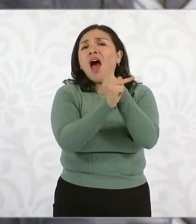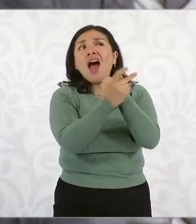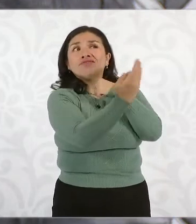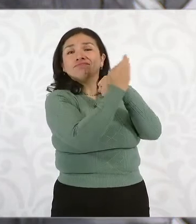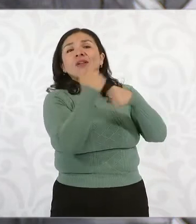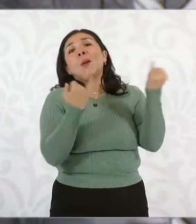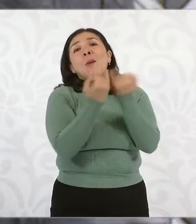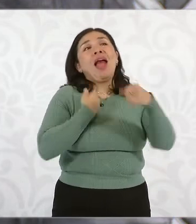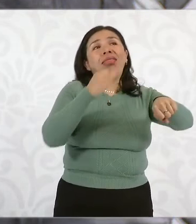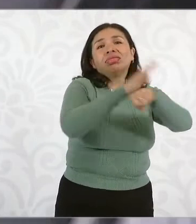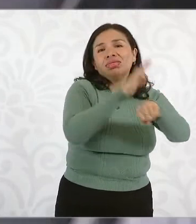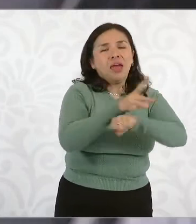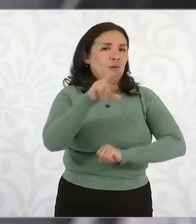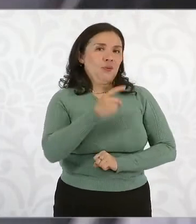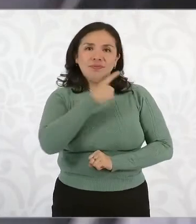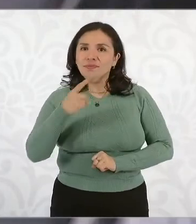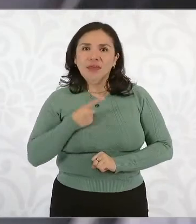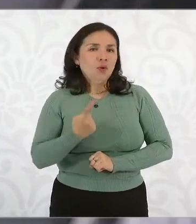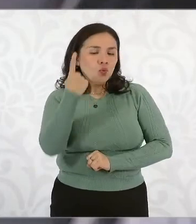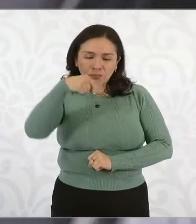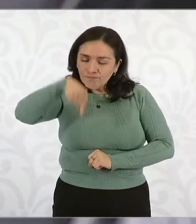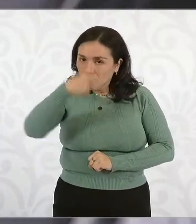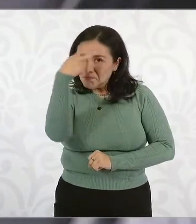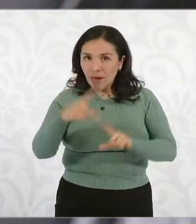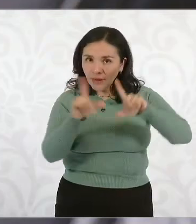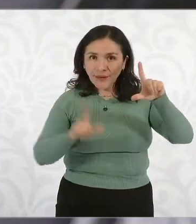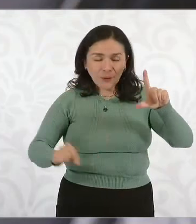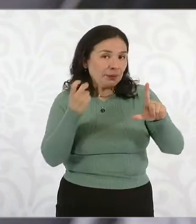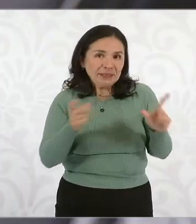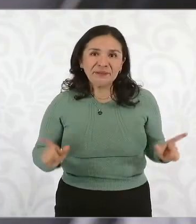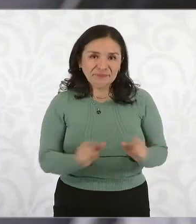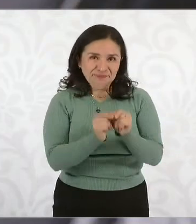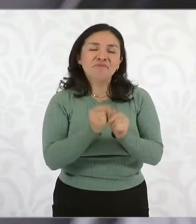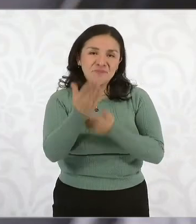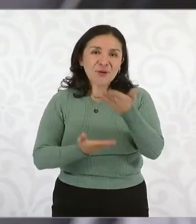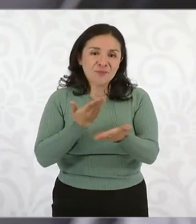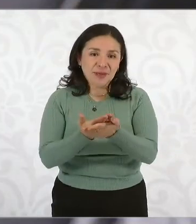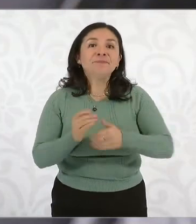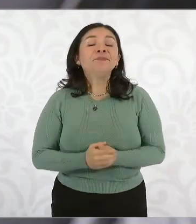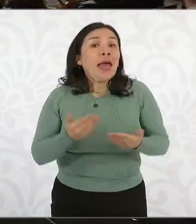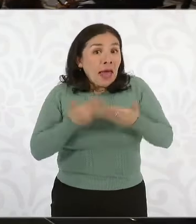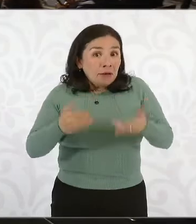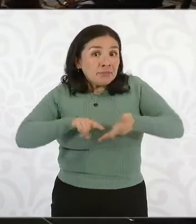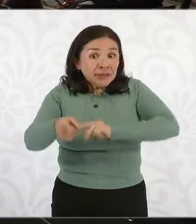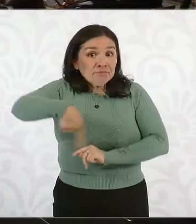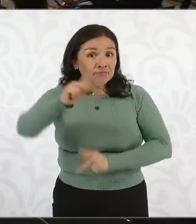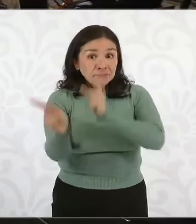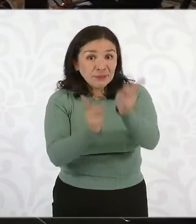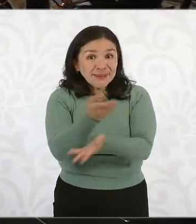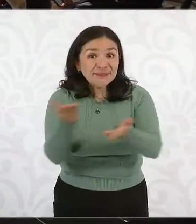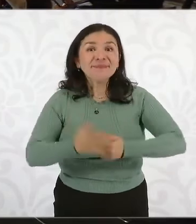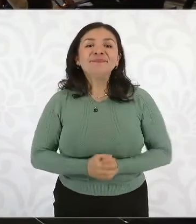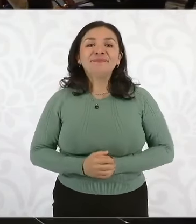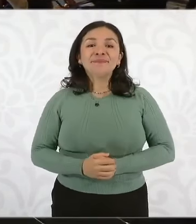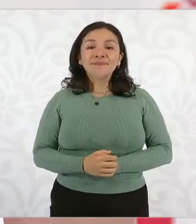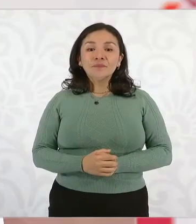otro estado o nación del mundo. Bueno, esta es la propuesta y ahora sí vamos a las preguntas.